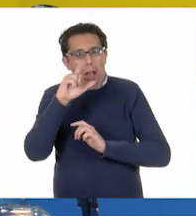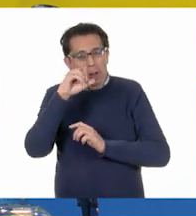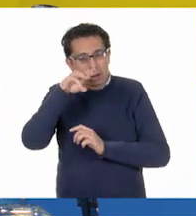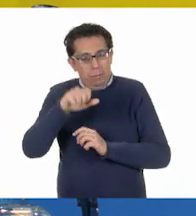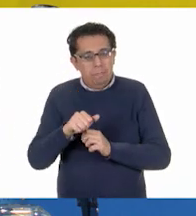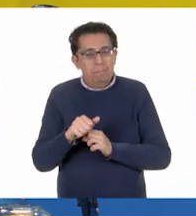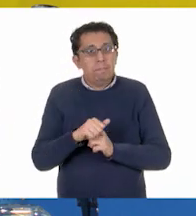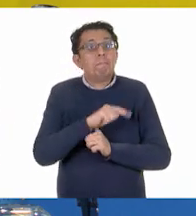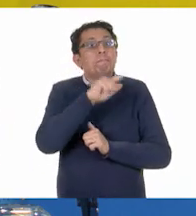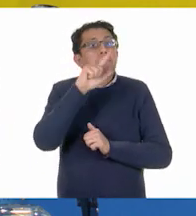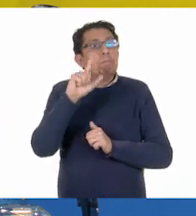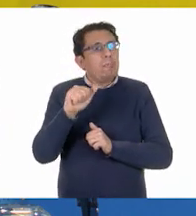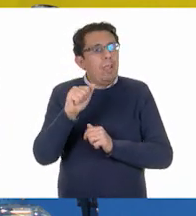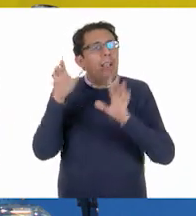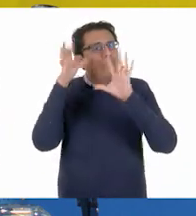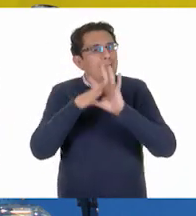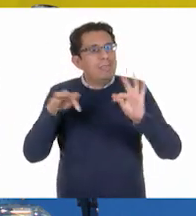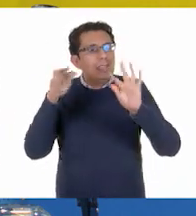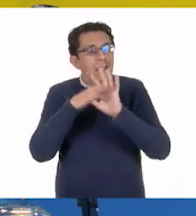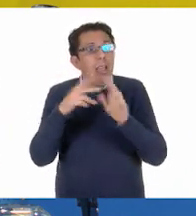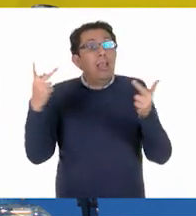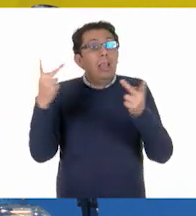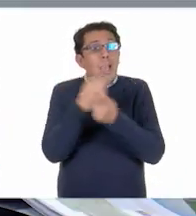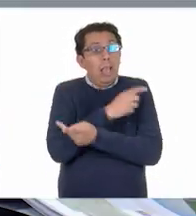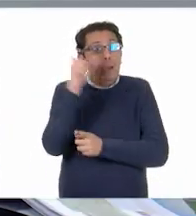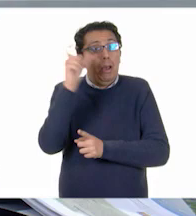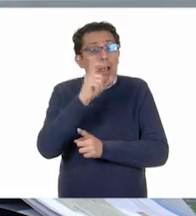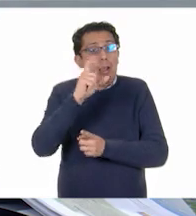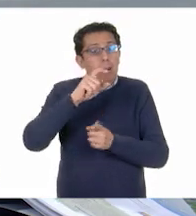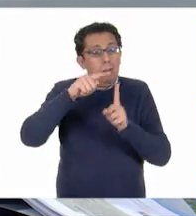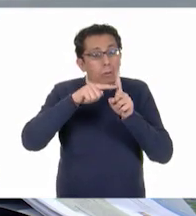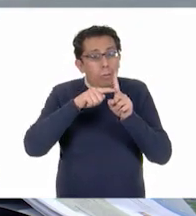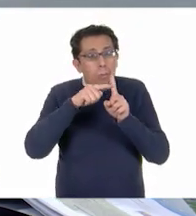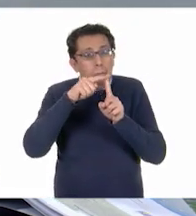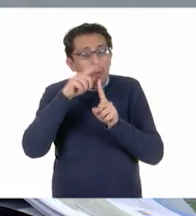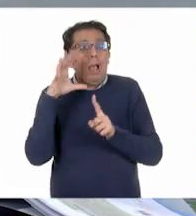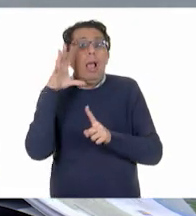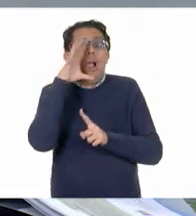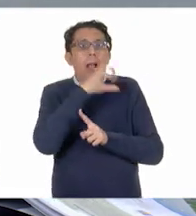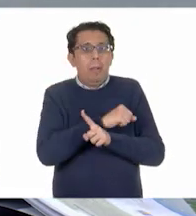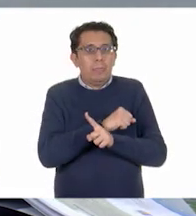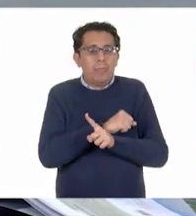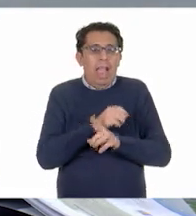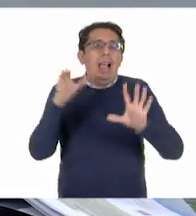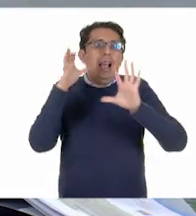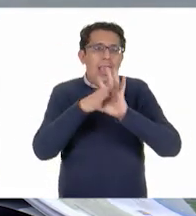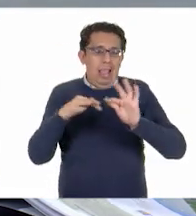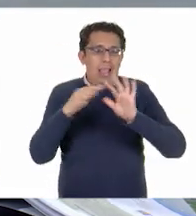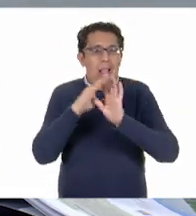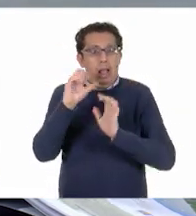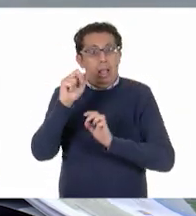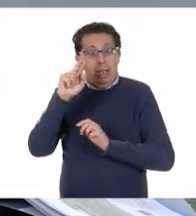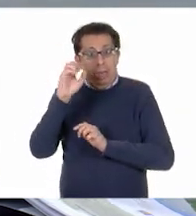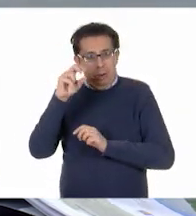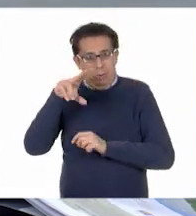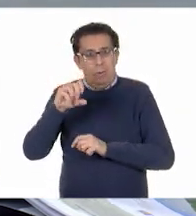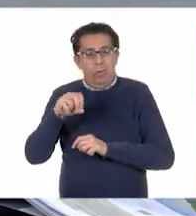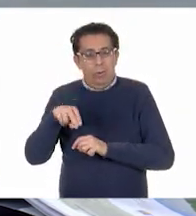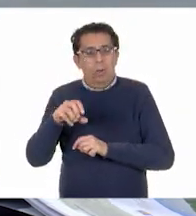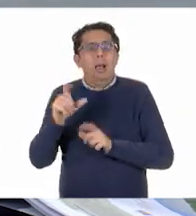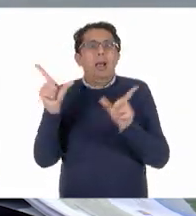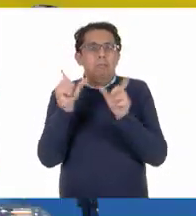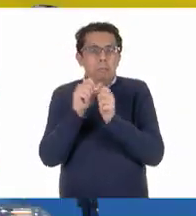son las consecuencias de este cambio climático. Y vimos que el carbono es el elemento básico para la